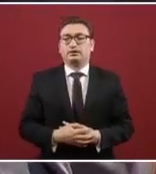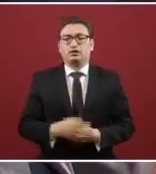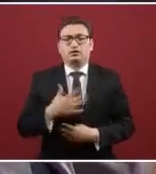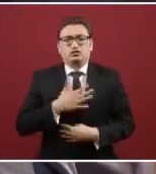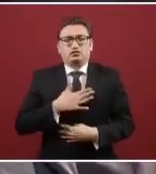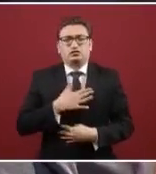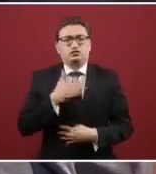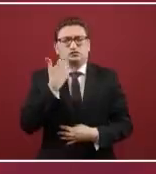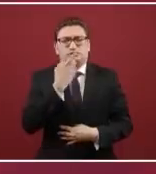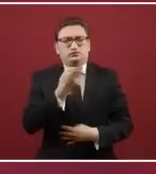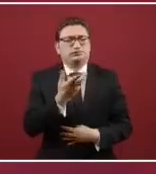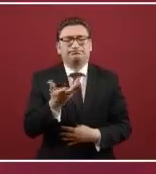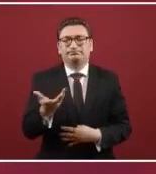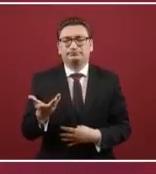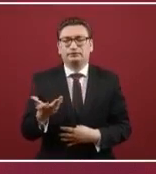Yo les diría que es